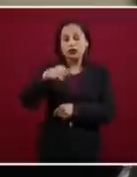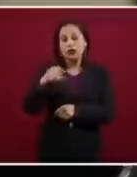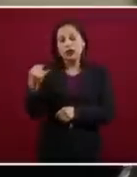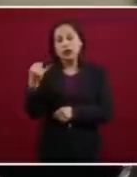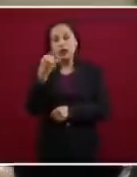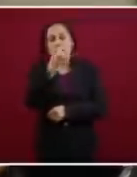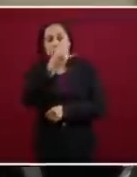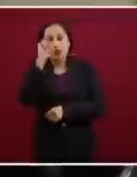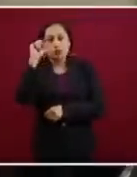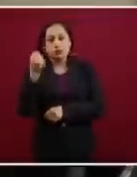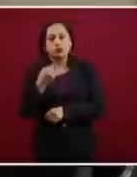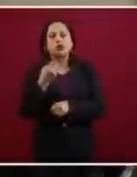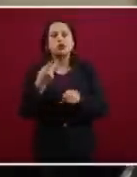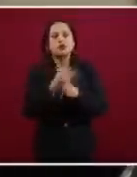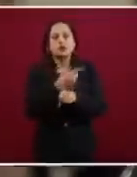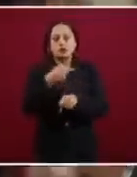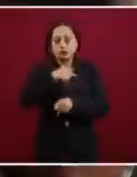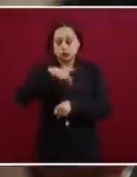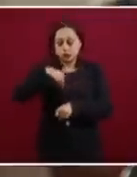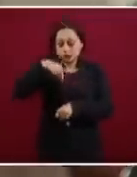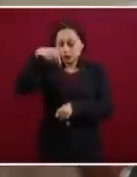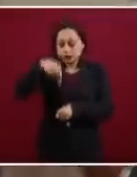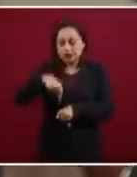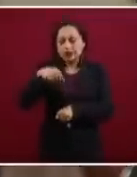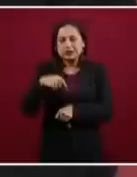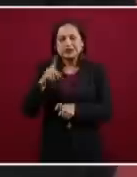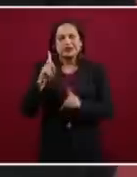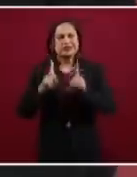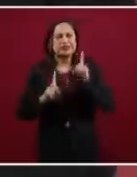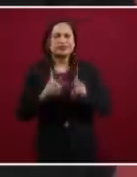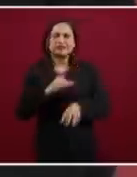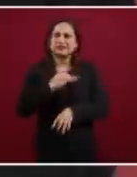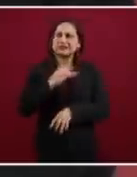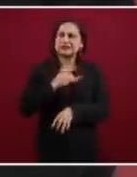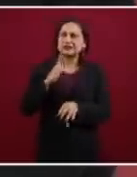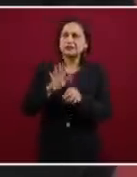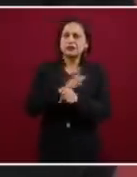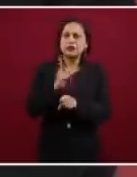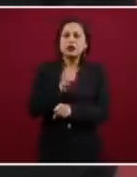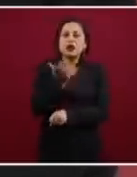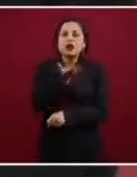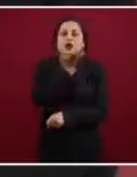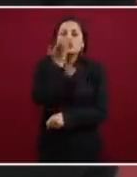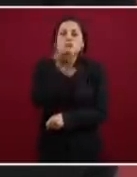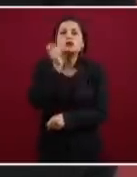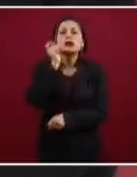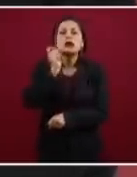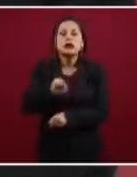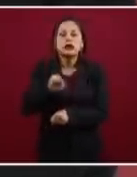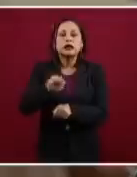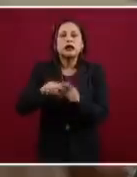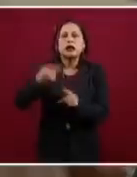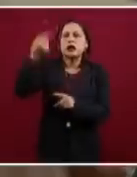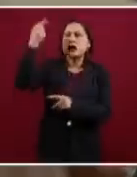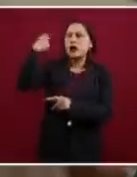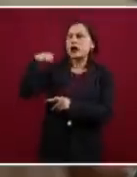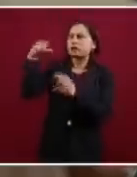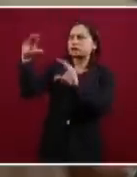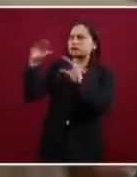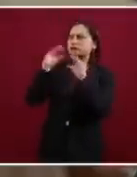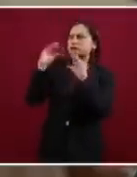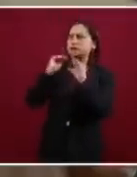se nos acostumbró a que el fuego se combatía con el fuego este suceso